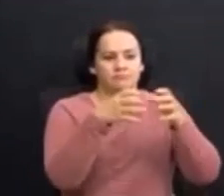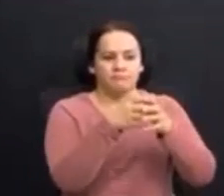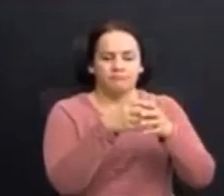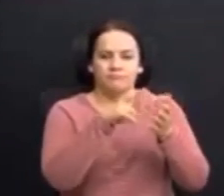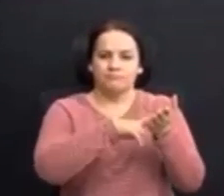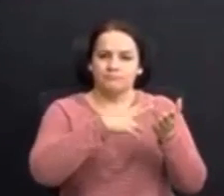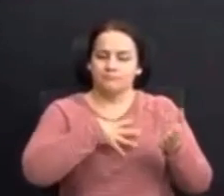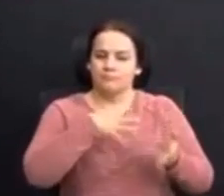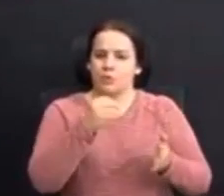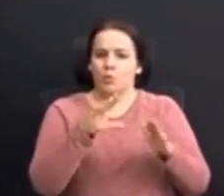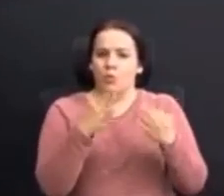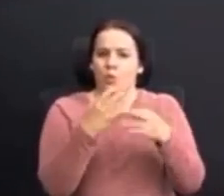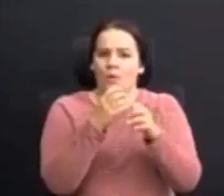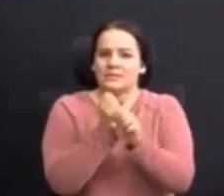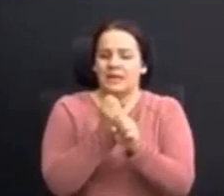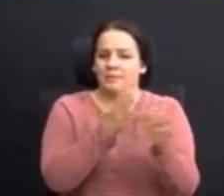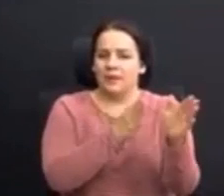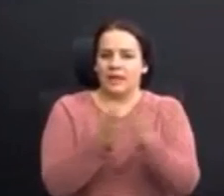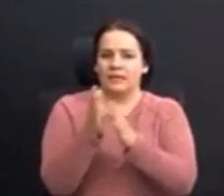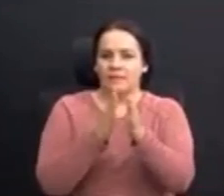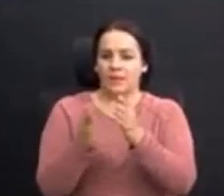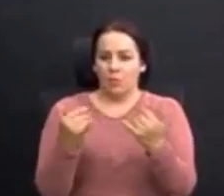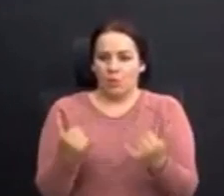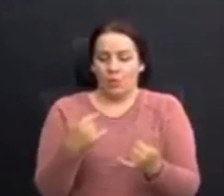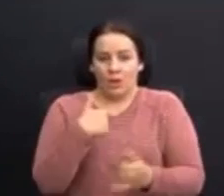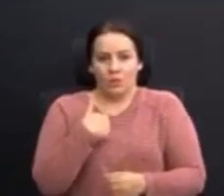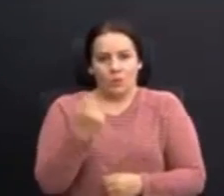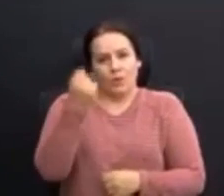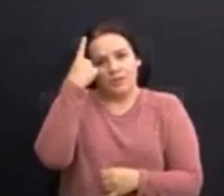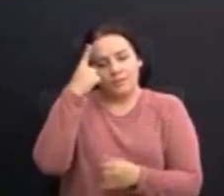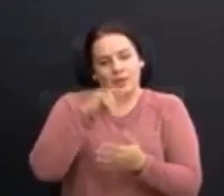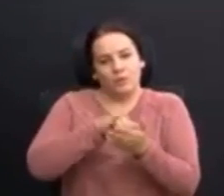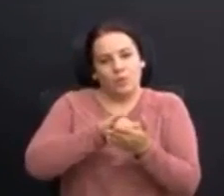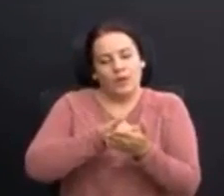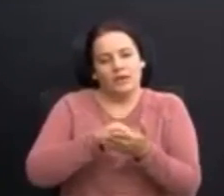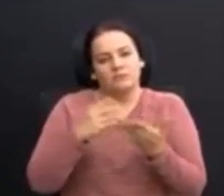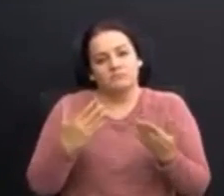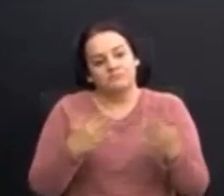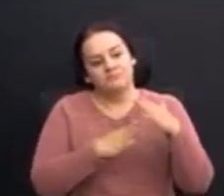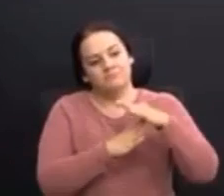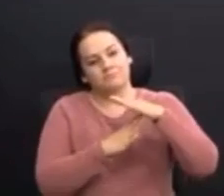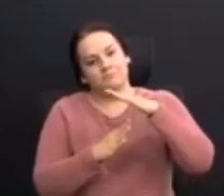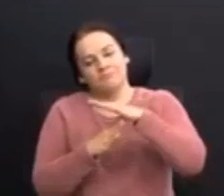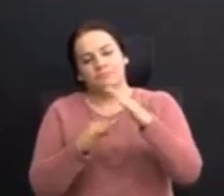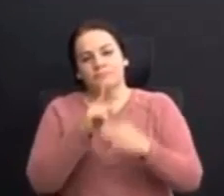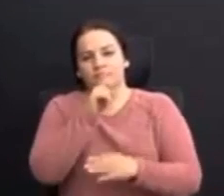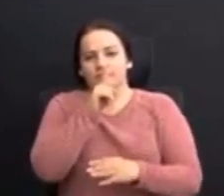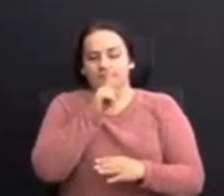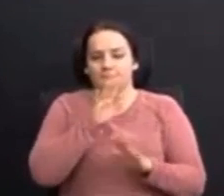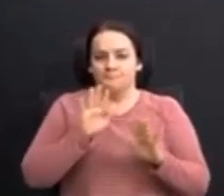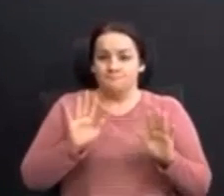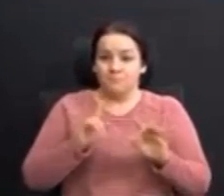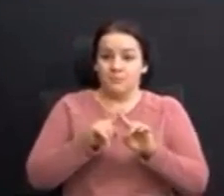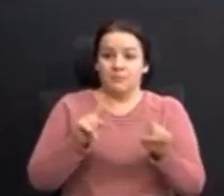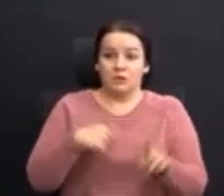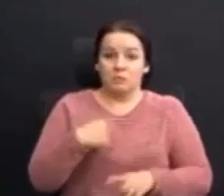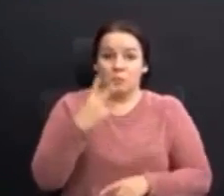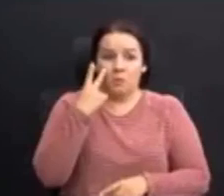un planteamiento en este momento. Así es como yo interpreto estos recesos y este silencio. Pero